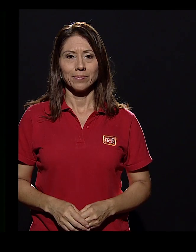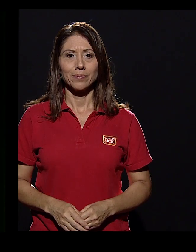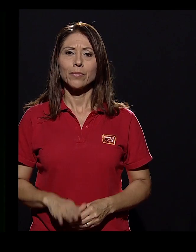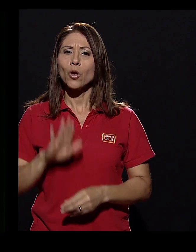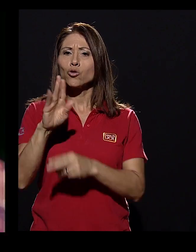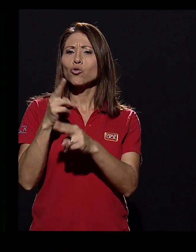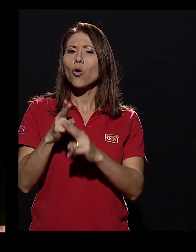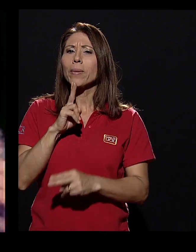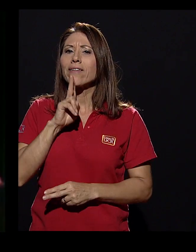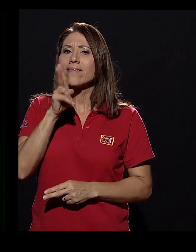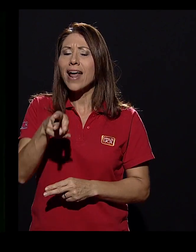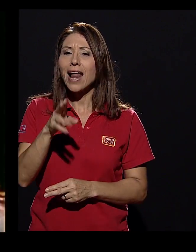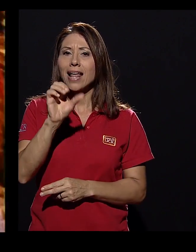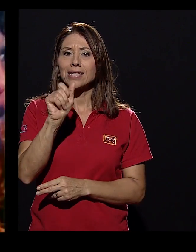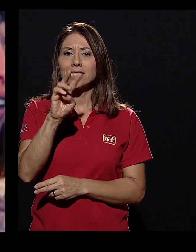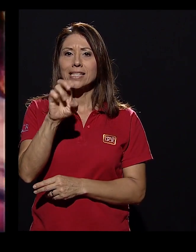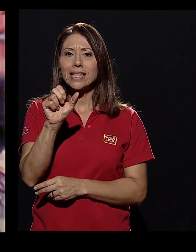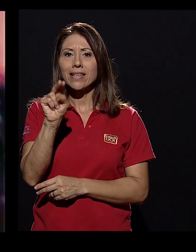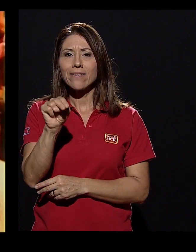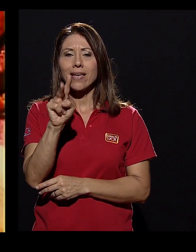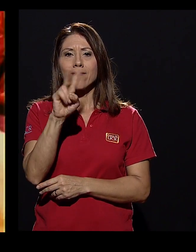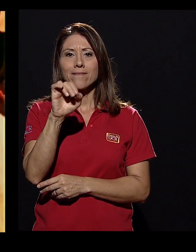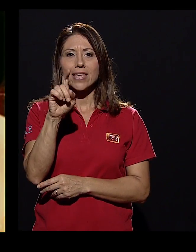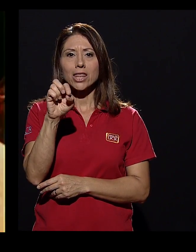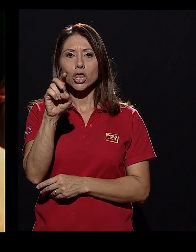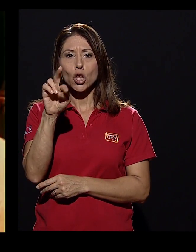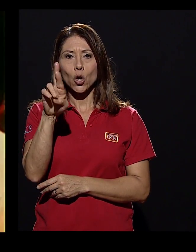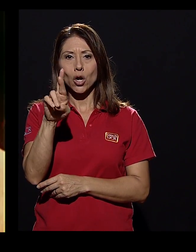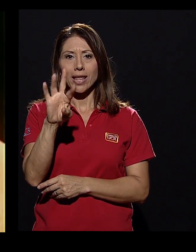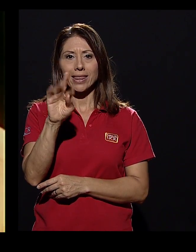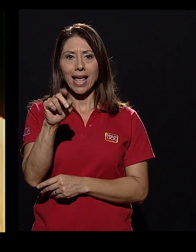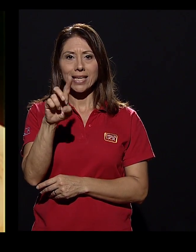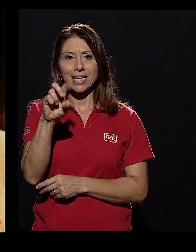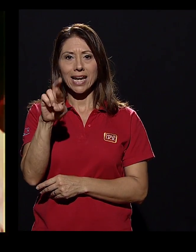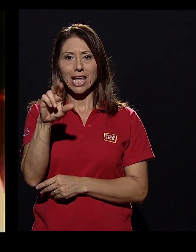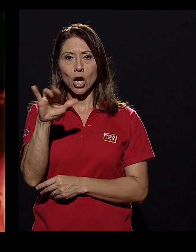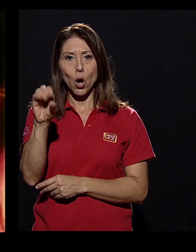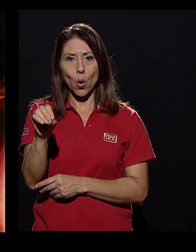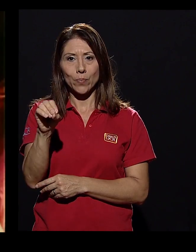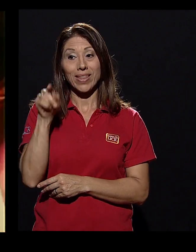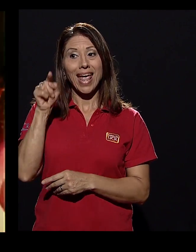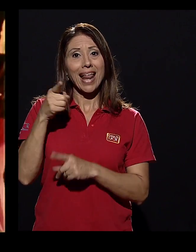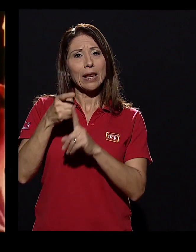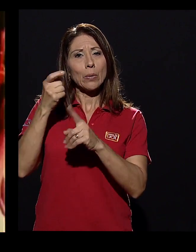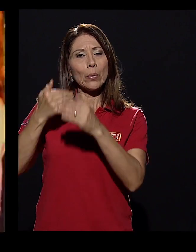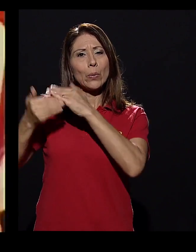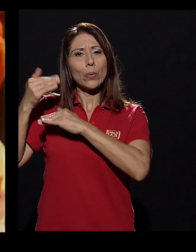Su nombre real es Steven Victor Tallarico y es de ascendencia italiana.